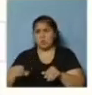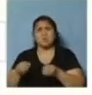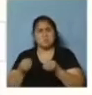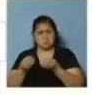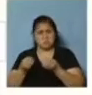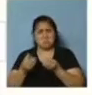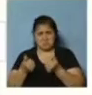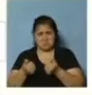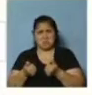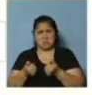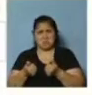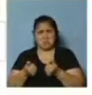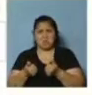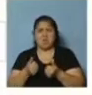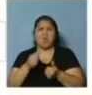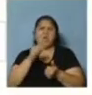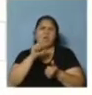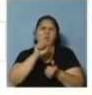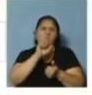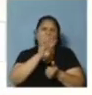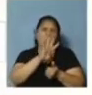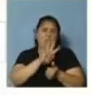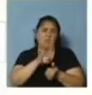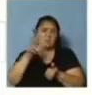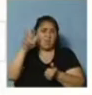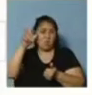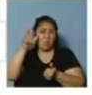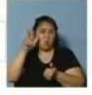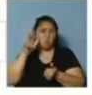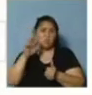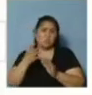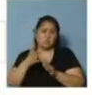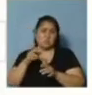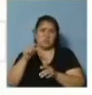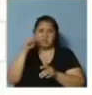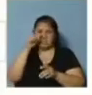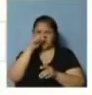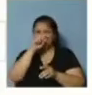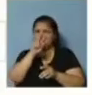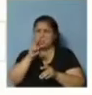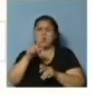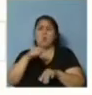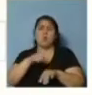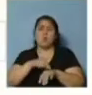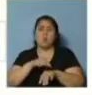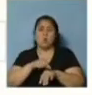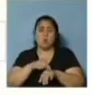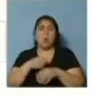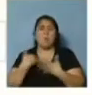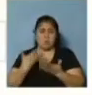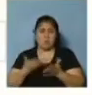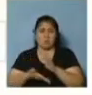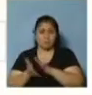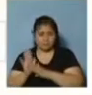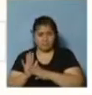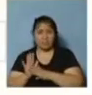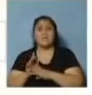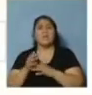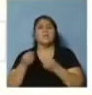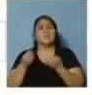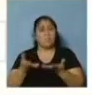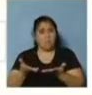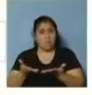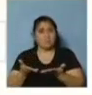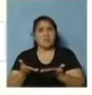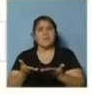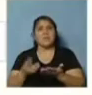buena, por lo cual a las 48, 72 horas ya pueden externarse. Entonces eso nos da la posibilidad de liberar unidades de